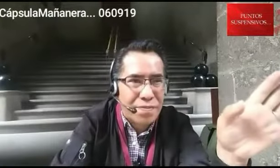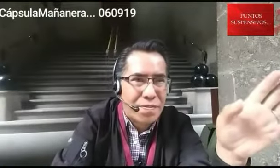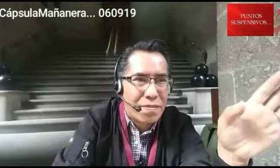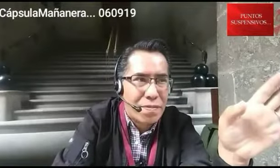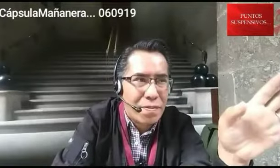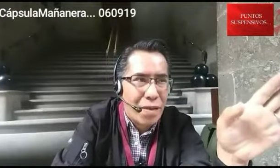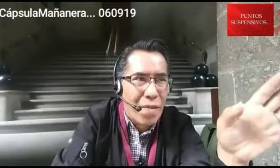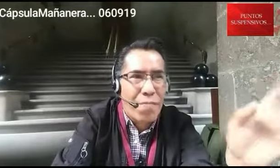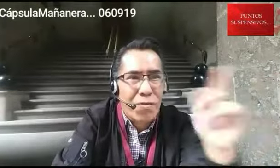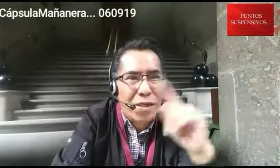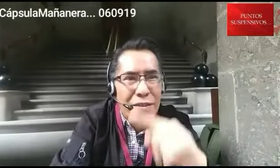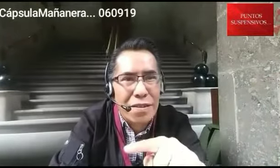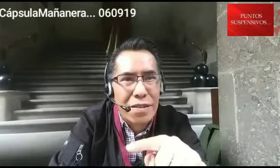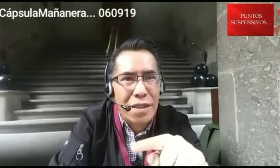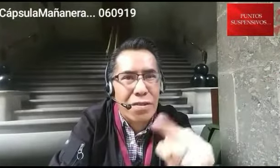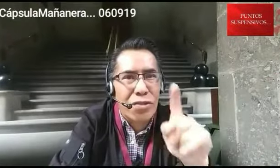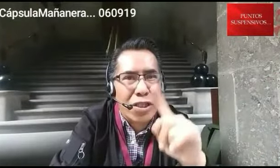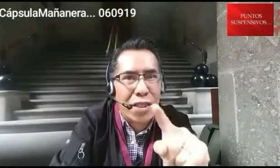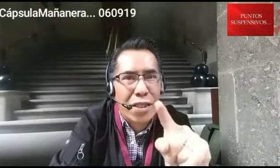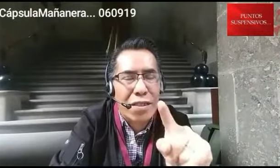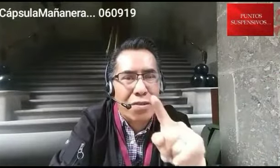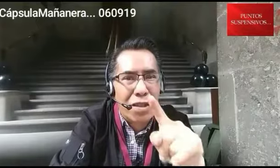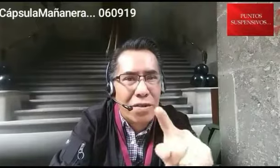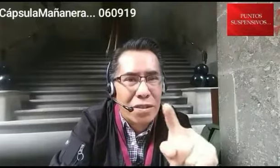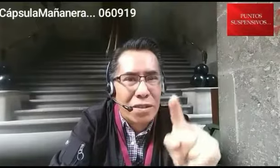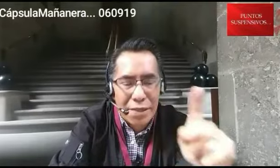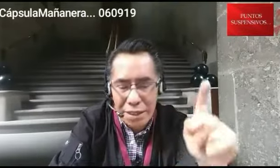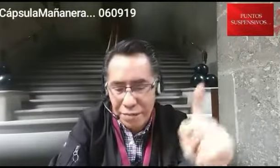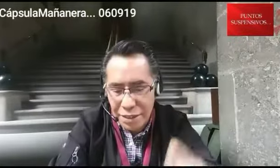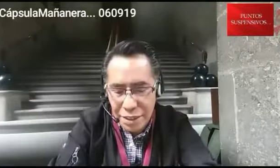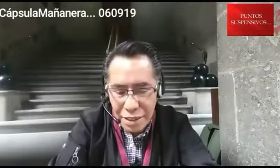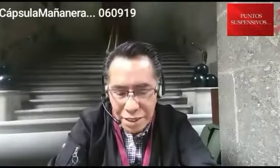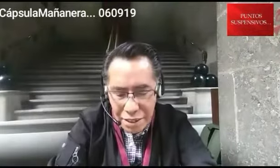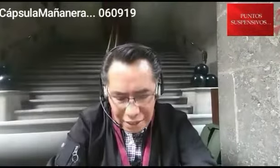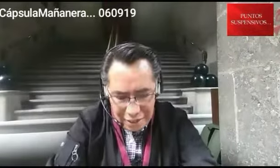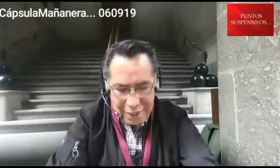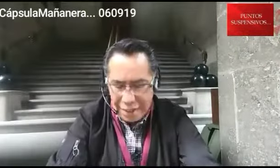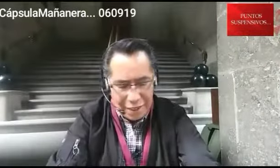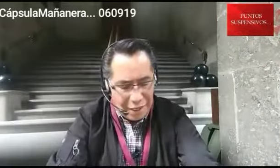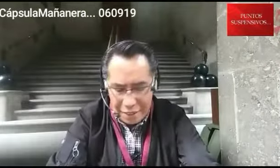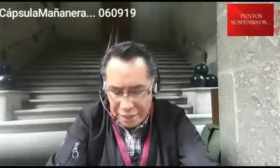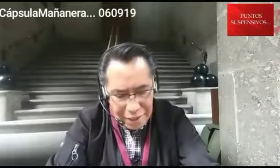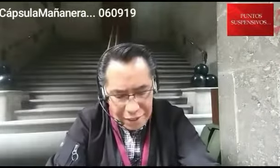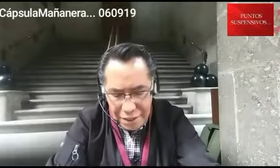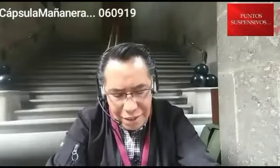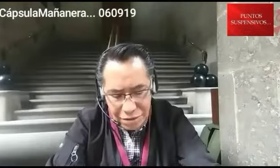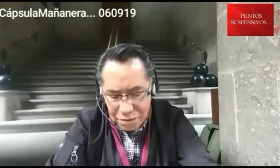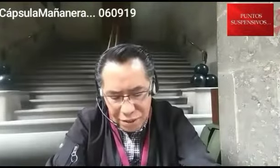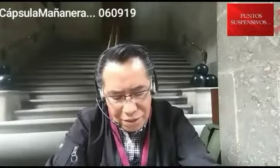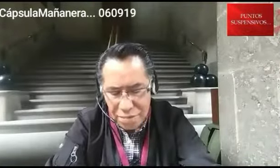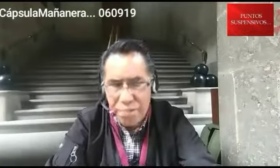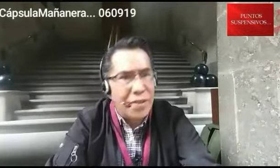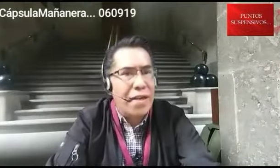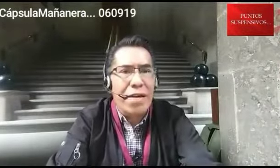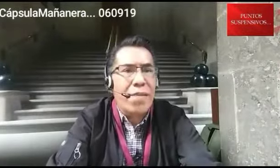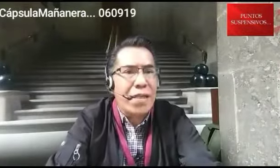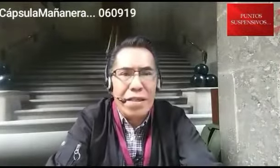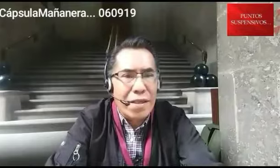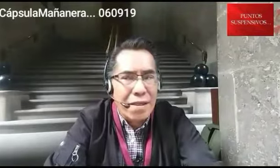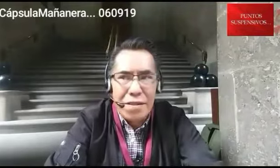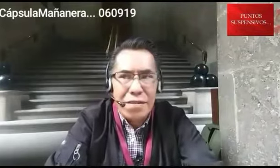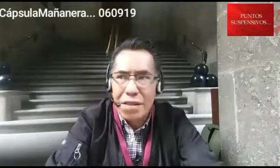muchísimo. Pero aún así, esos 7 que se encontraron se van a revisar. A grandes rasgos, bueno, pues